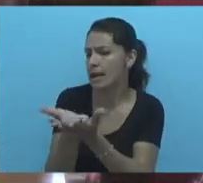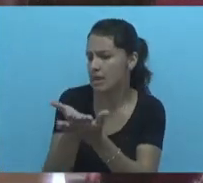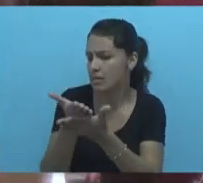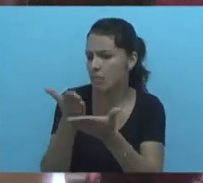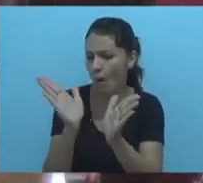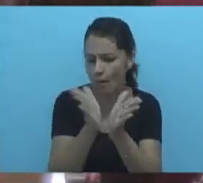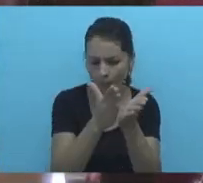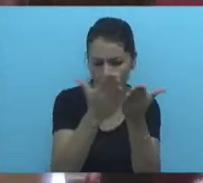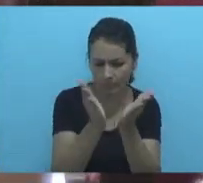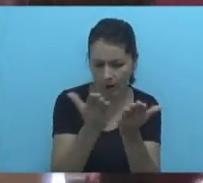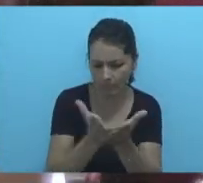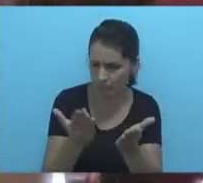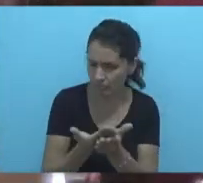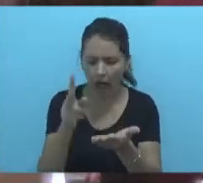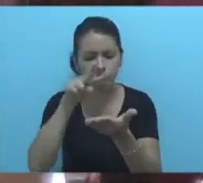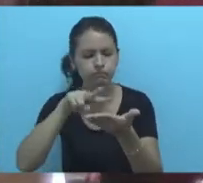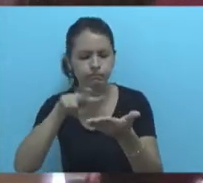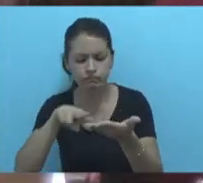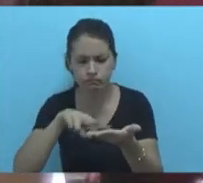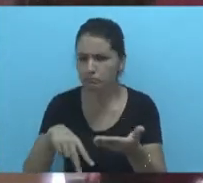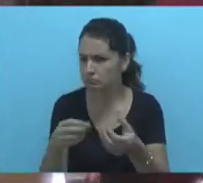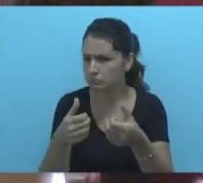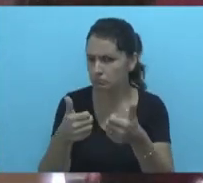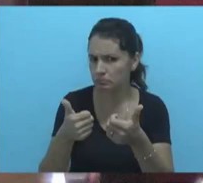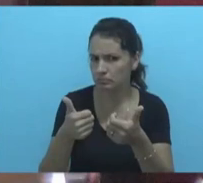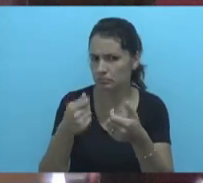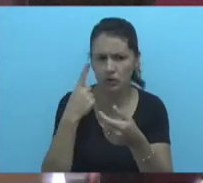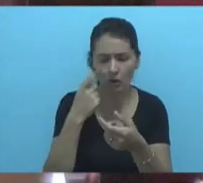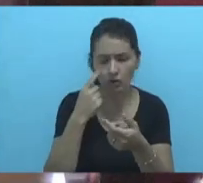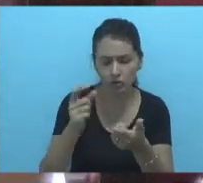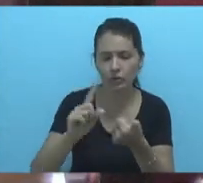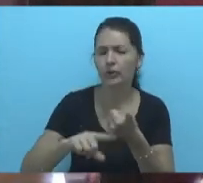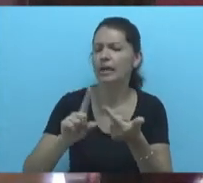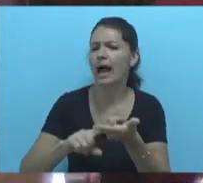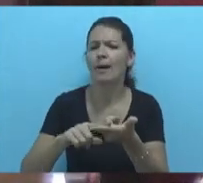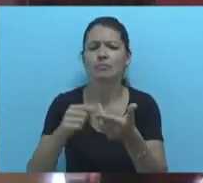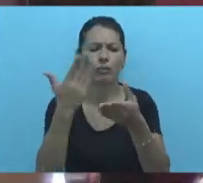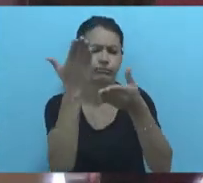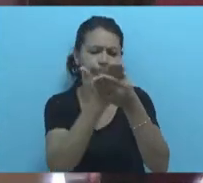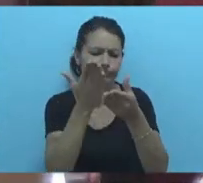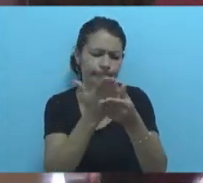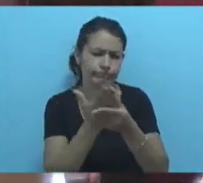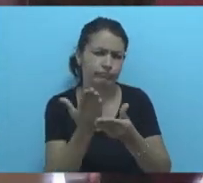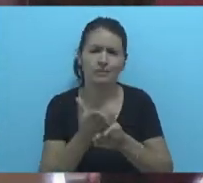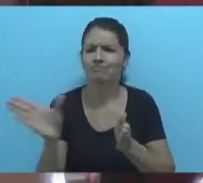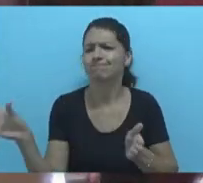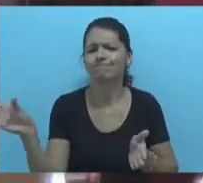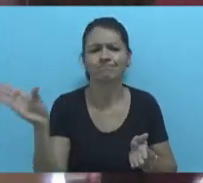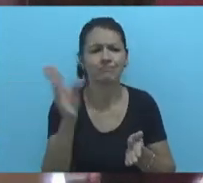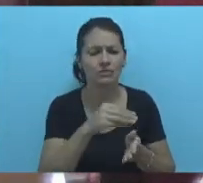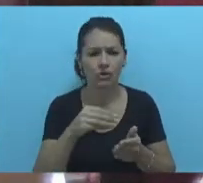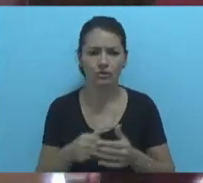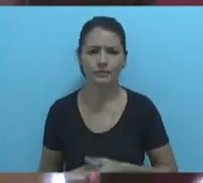documentación que es de acceso público y tenemos las actas de las audiencias y todo lo que se ha realizado que es de público